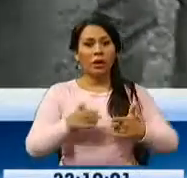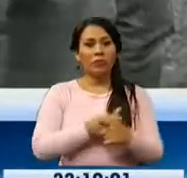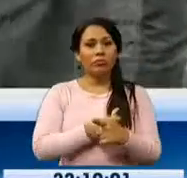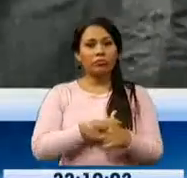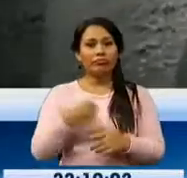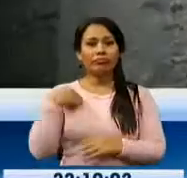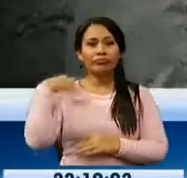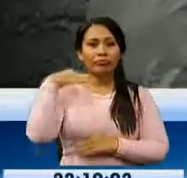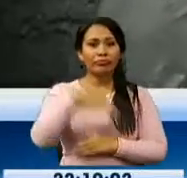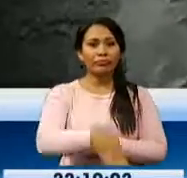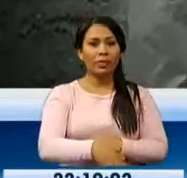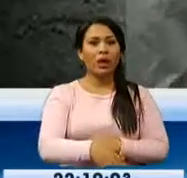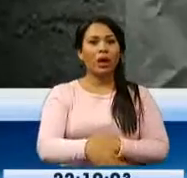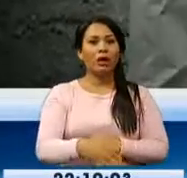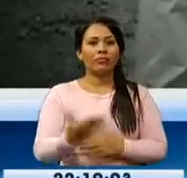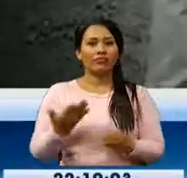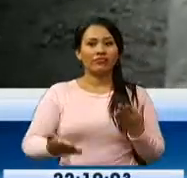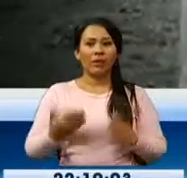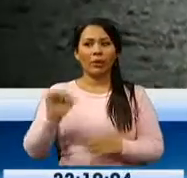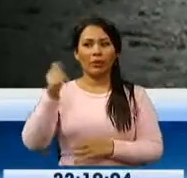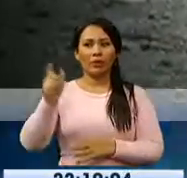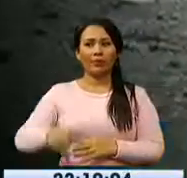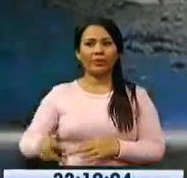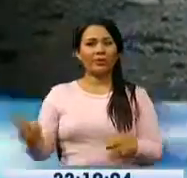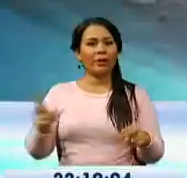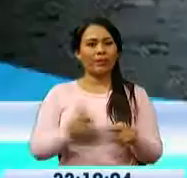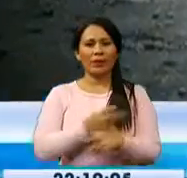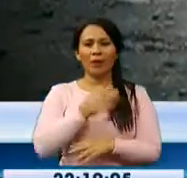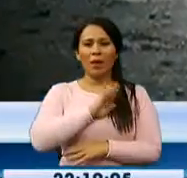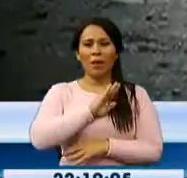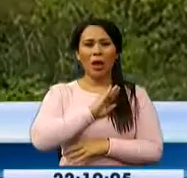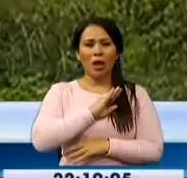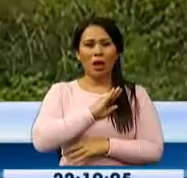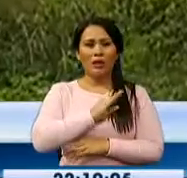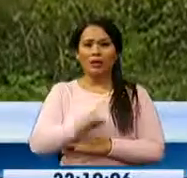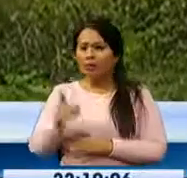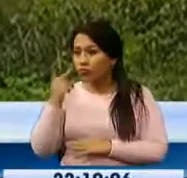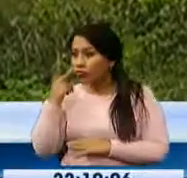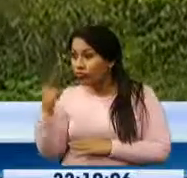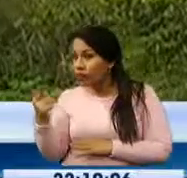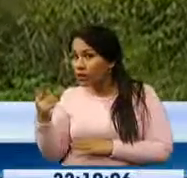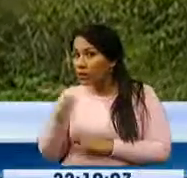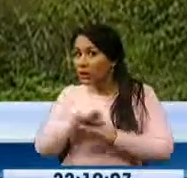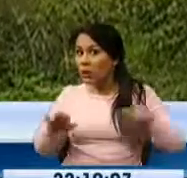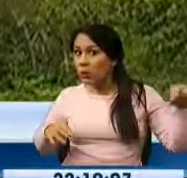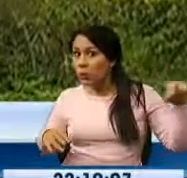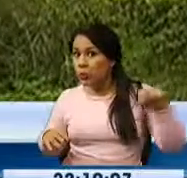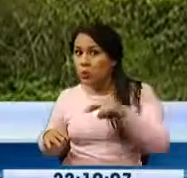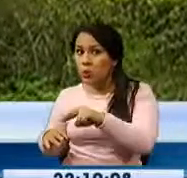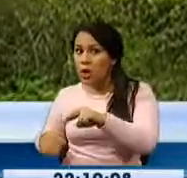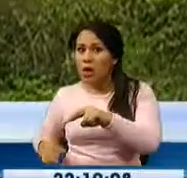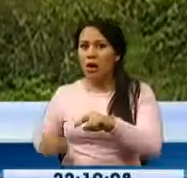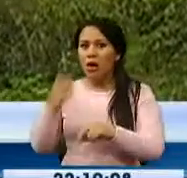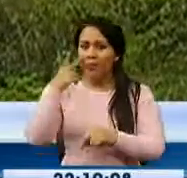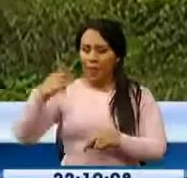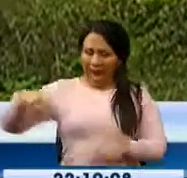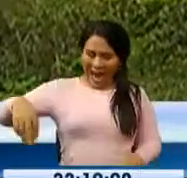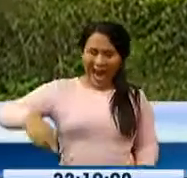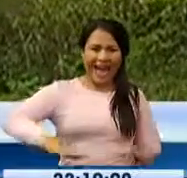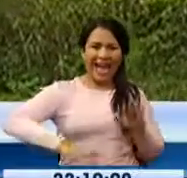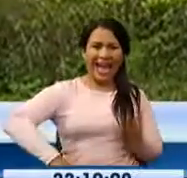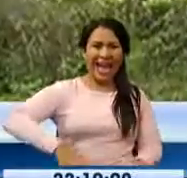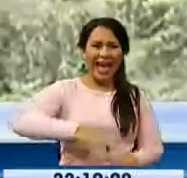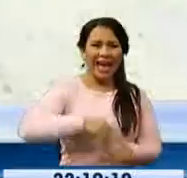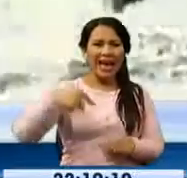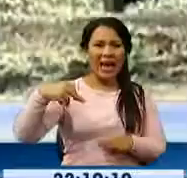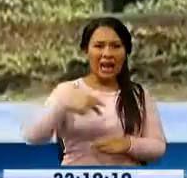que lo han estado esperando ahí adentro, más o menos unos 300 metros aquí donde estamos. Entonces él ha venido caminando porque se ve la huella de sangre que viene